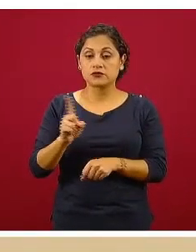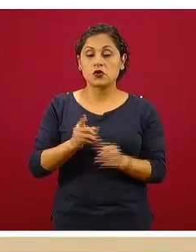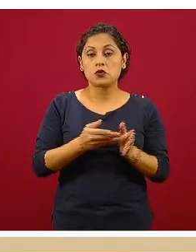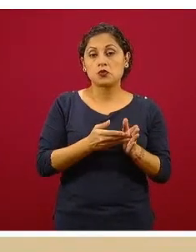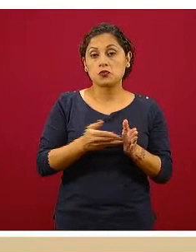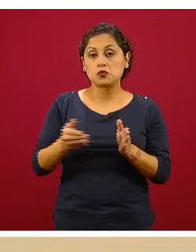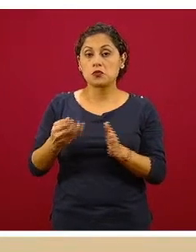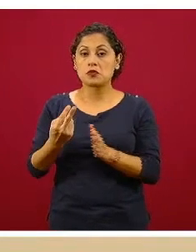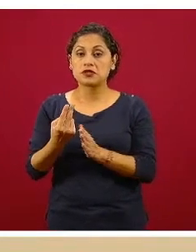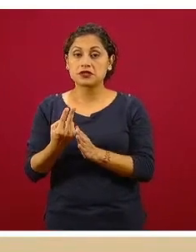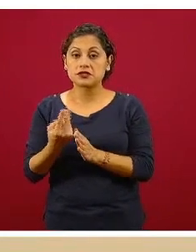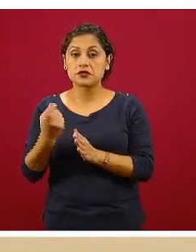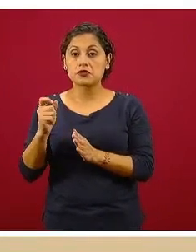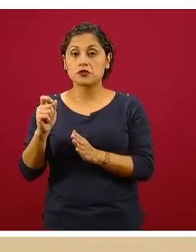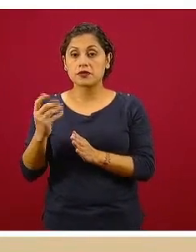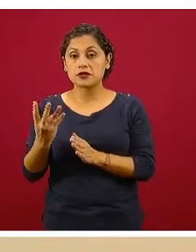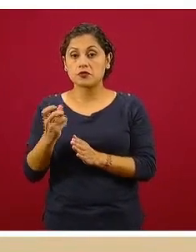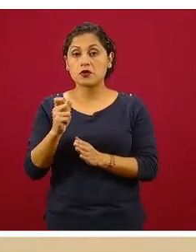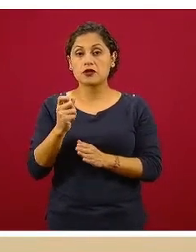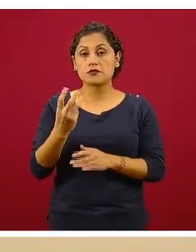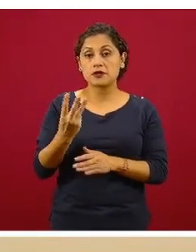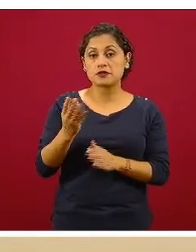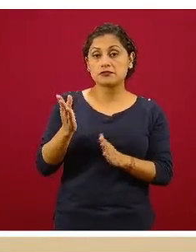25 y el 24 y el 23,